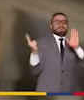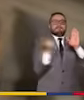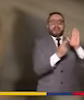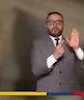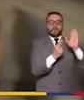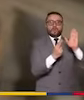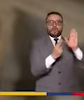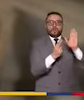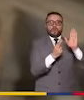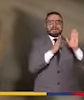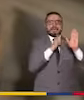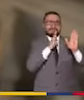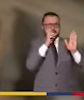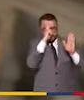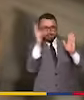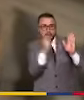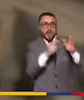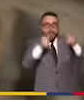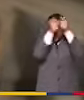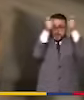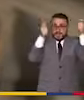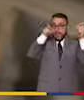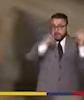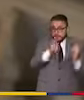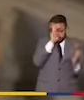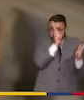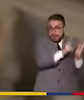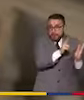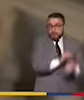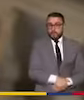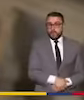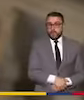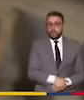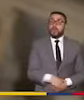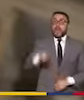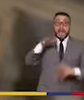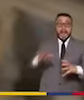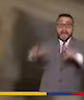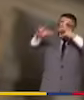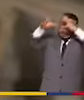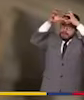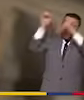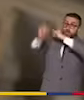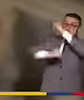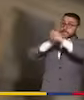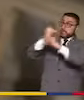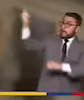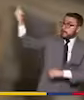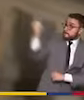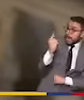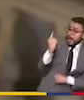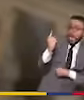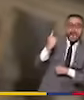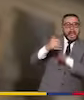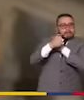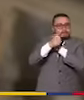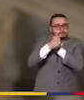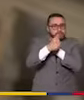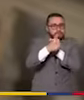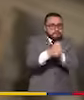el Estado. Si es necesario que vengan expertos internacionales para guiar